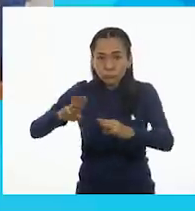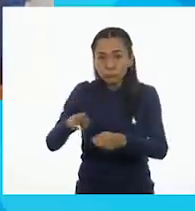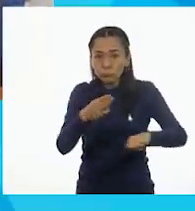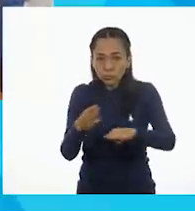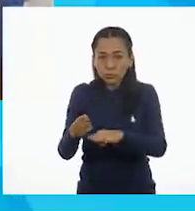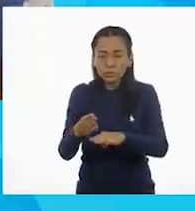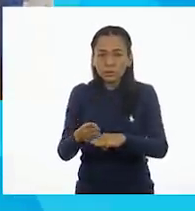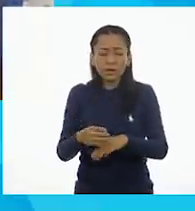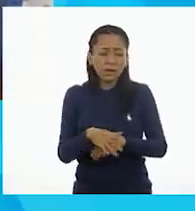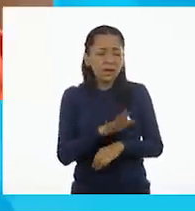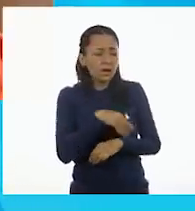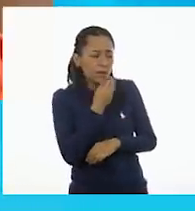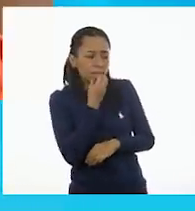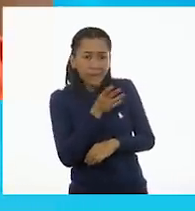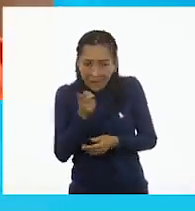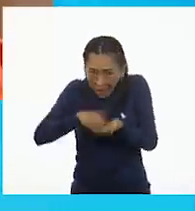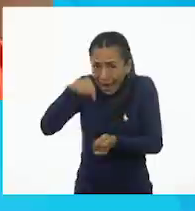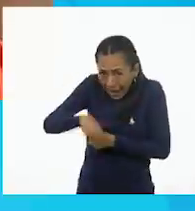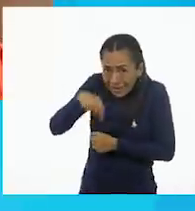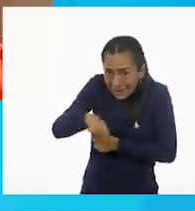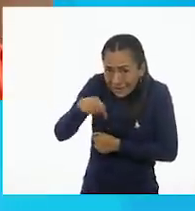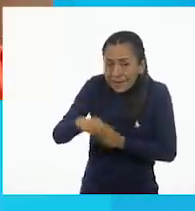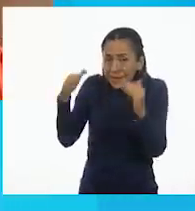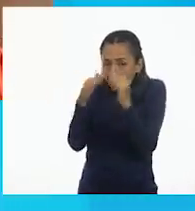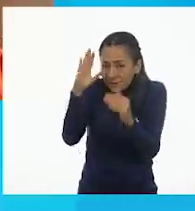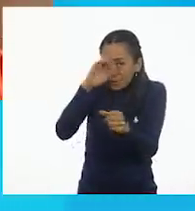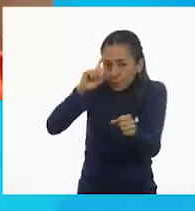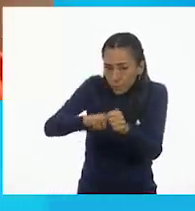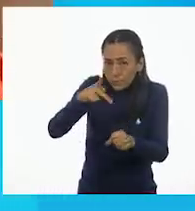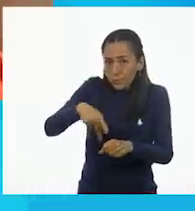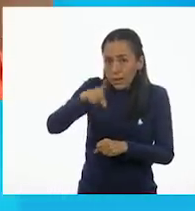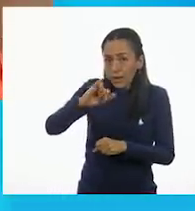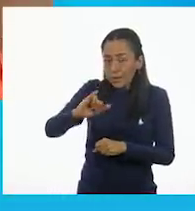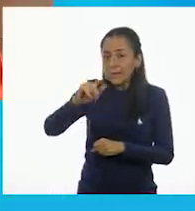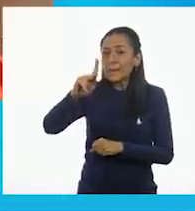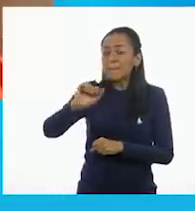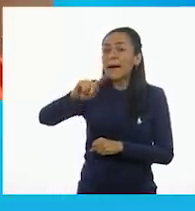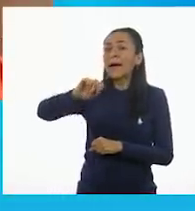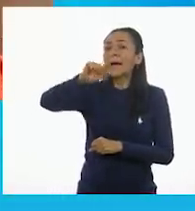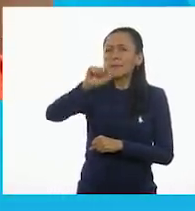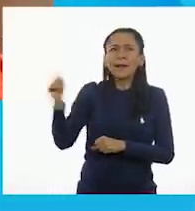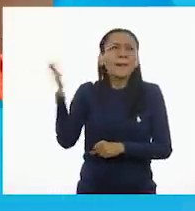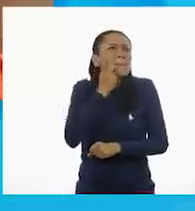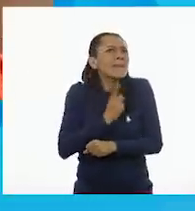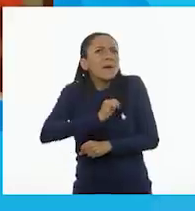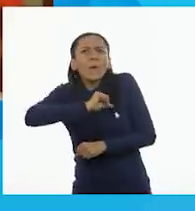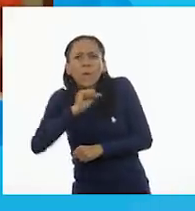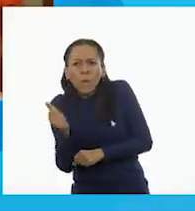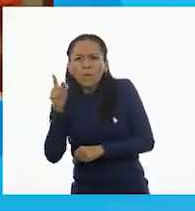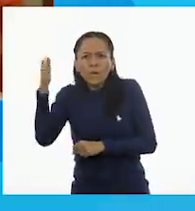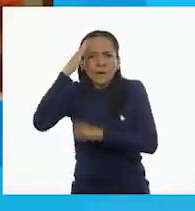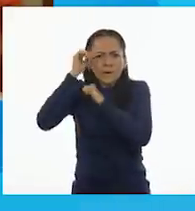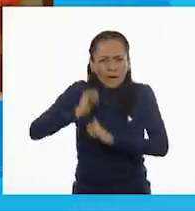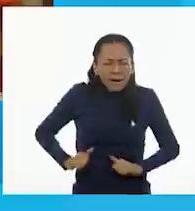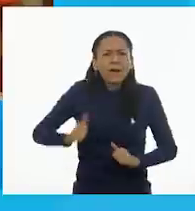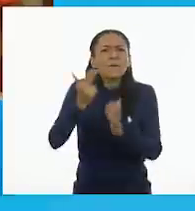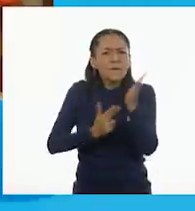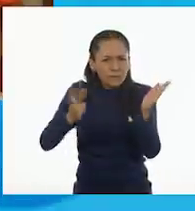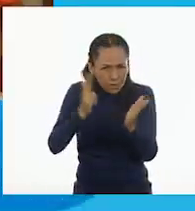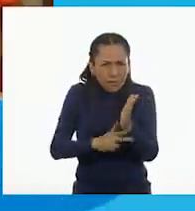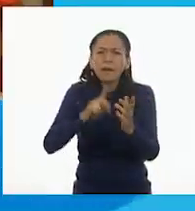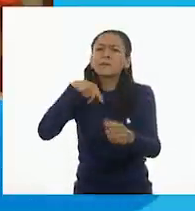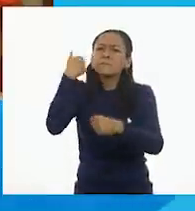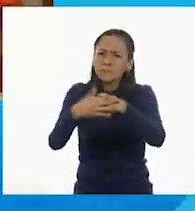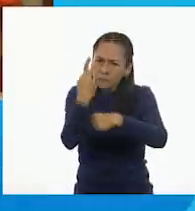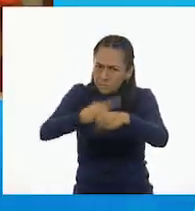¿Cómo? ¿Quién te dijo? Me platicó Beto, que es el que coordina todos los talleres. Empieza la semana que entra. ¿Me puedo inscribir al curso del Mau,